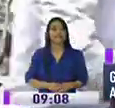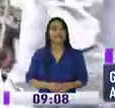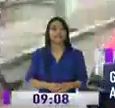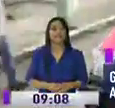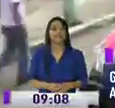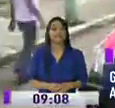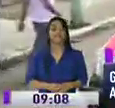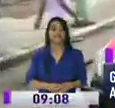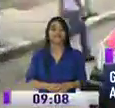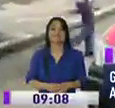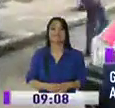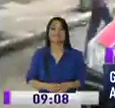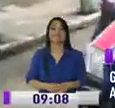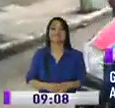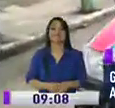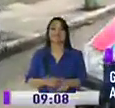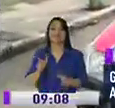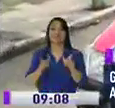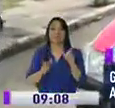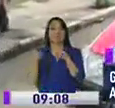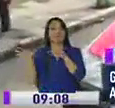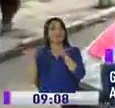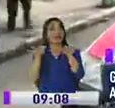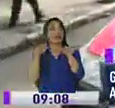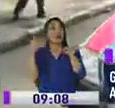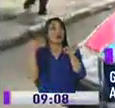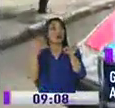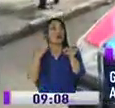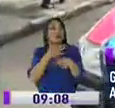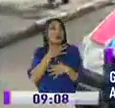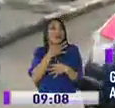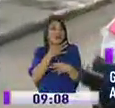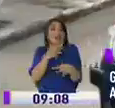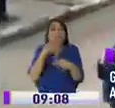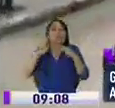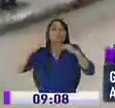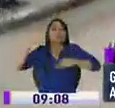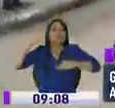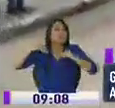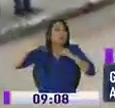presidente! Lo que más ha conquistado a los electores es su ofrecimiento de nuevas plazas de